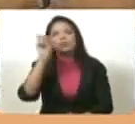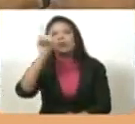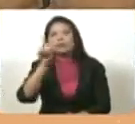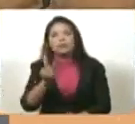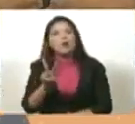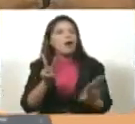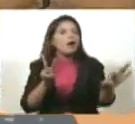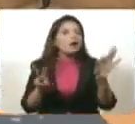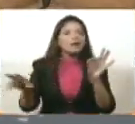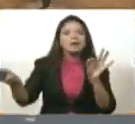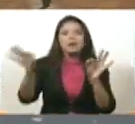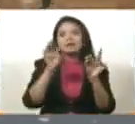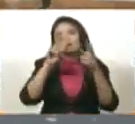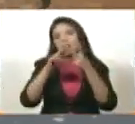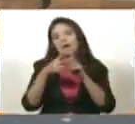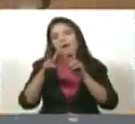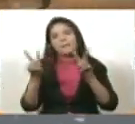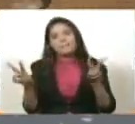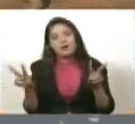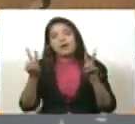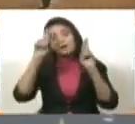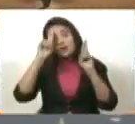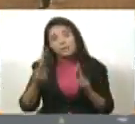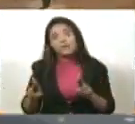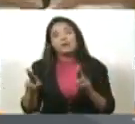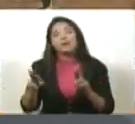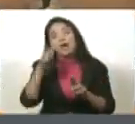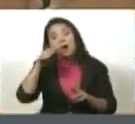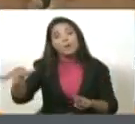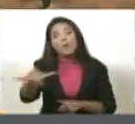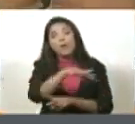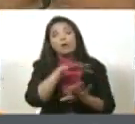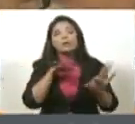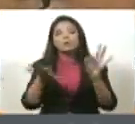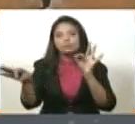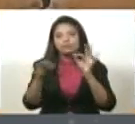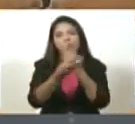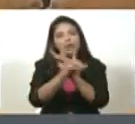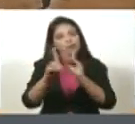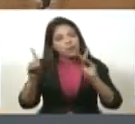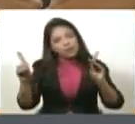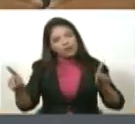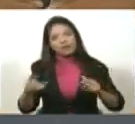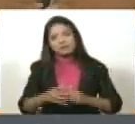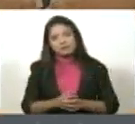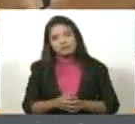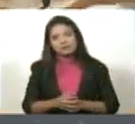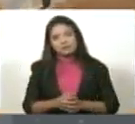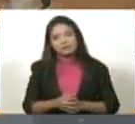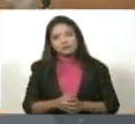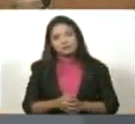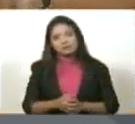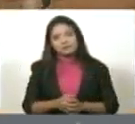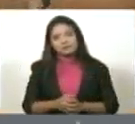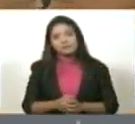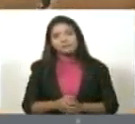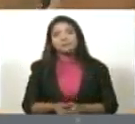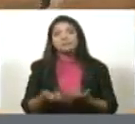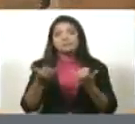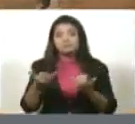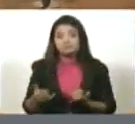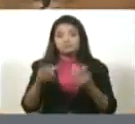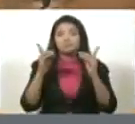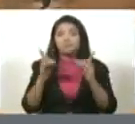elegir en paz. Respeten el derecho del pueblo venezolano a la democracia. Así que se están tomando las